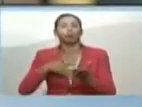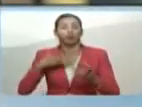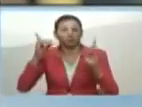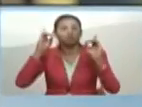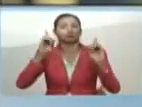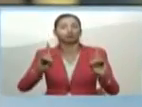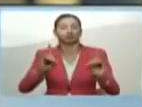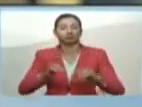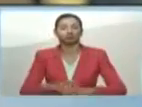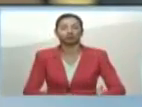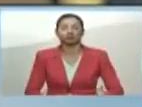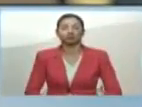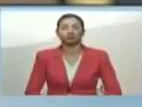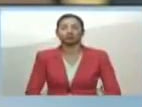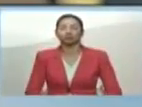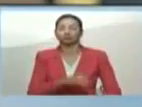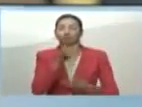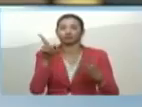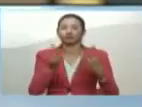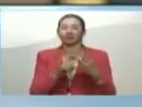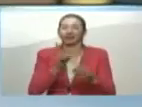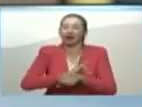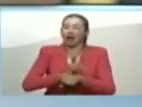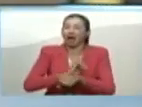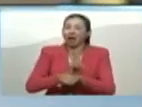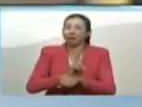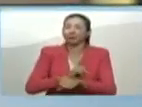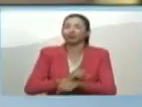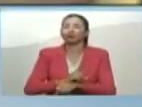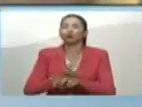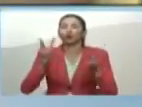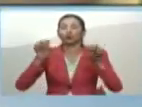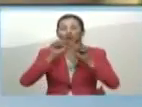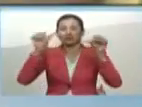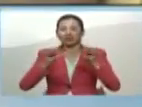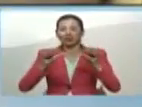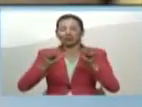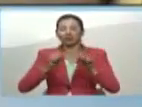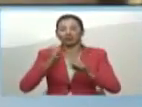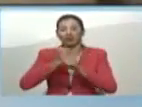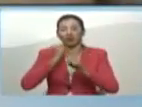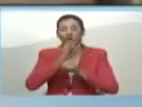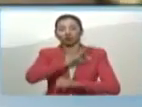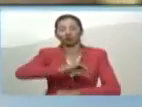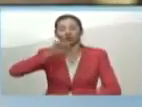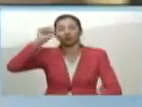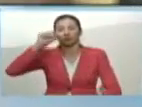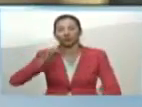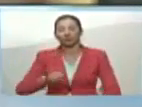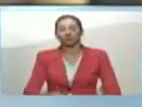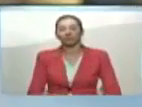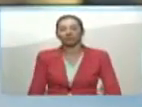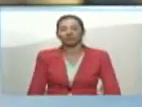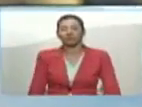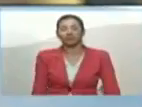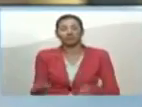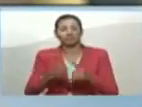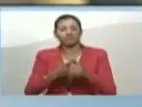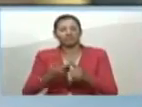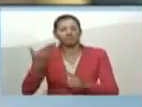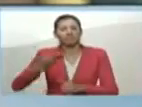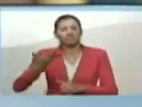decisiones. Lo otro es acelerar el nuevo modelo de gestión socialista con preponderancia a la construcción del